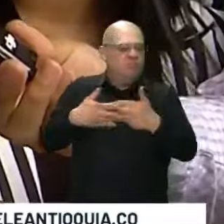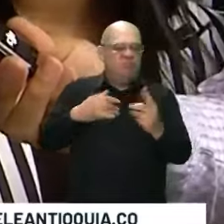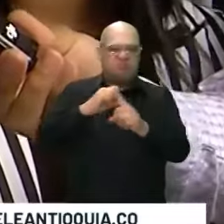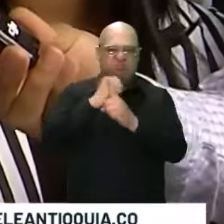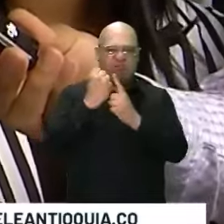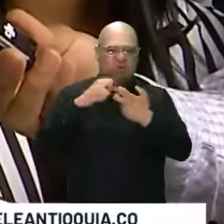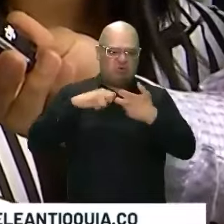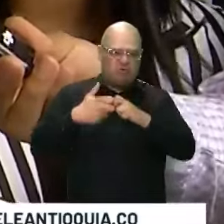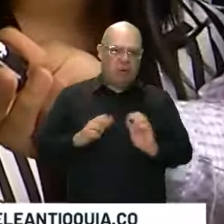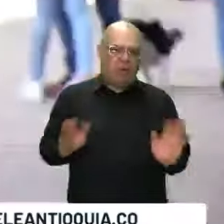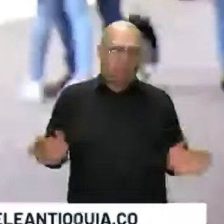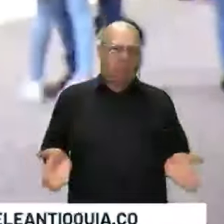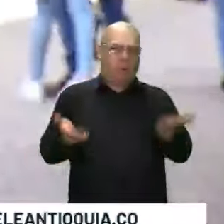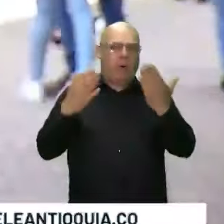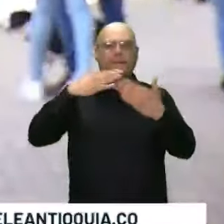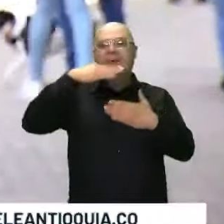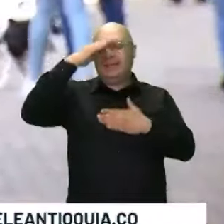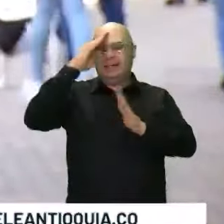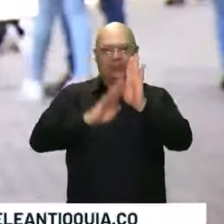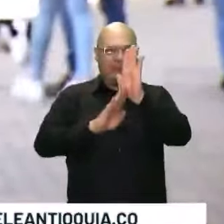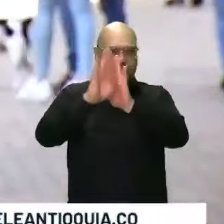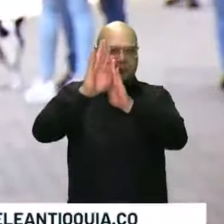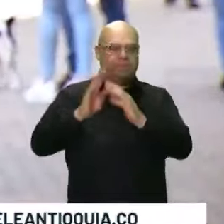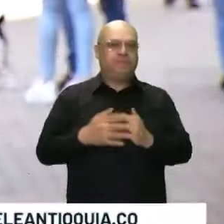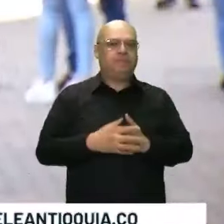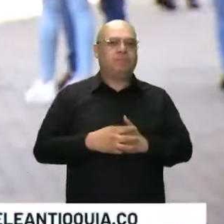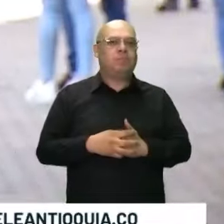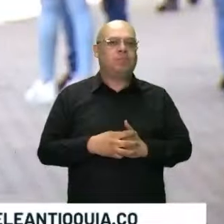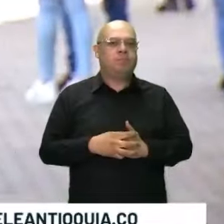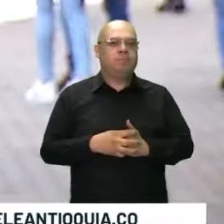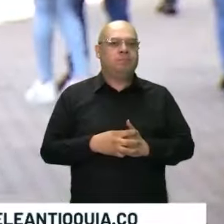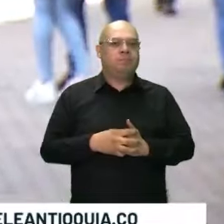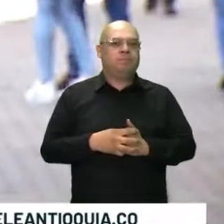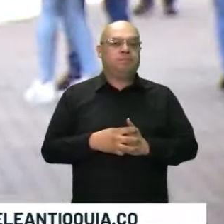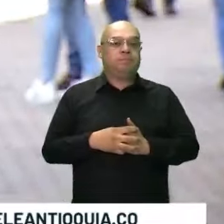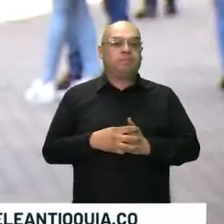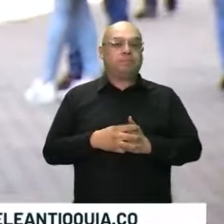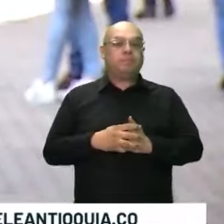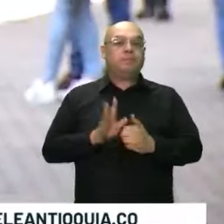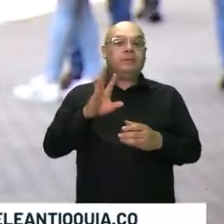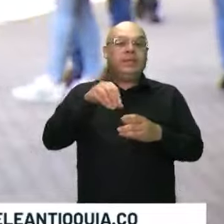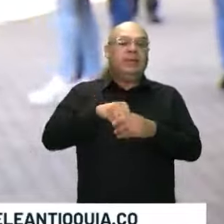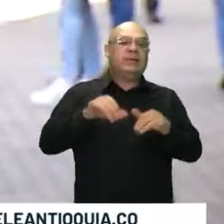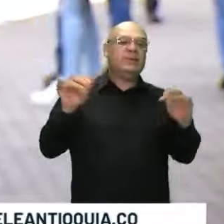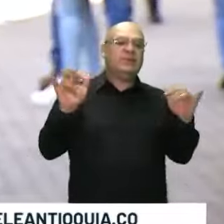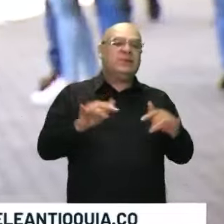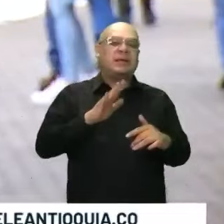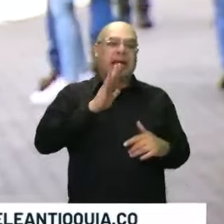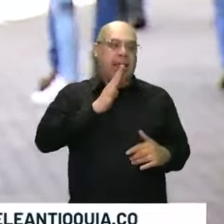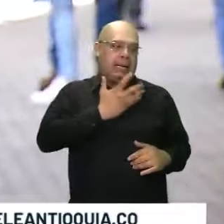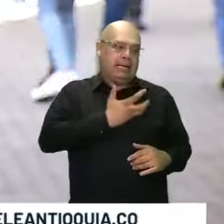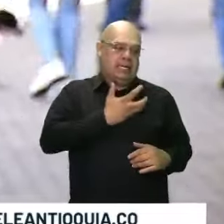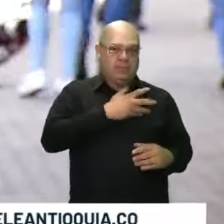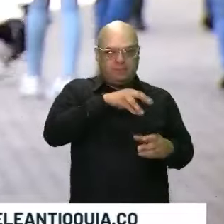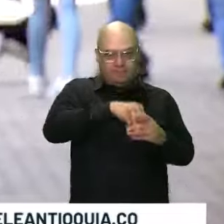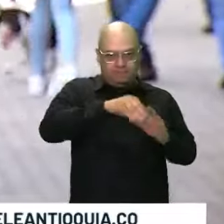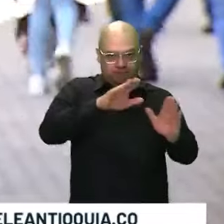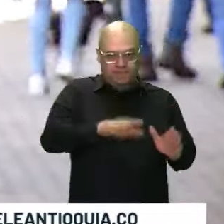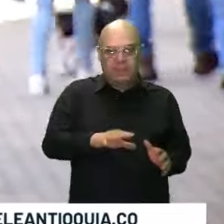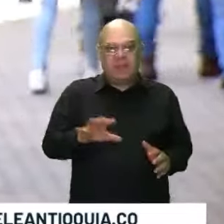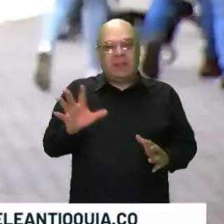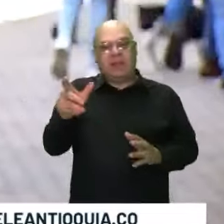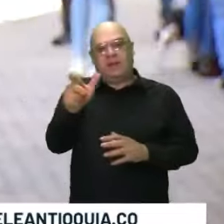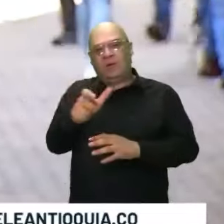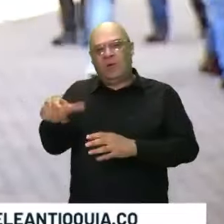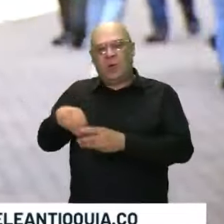llevar a Medellín a otro nivel. A este encuentro asistió no solamente el alcalde de Medellín, sino integrantes del